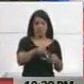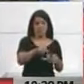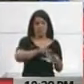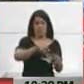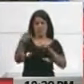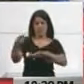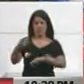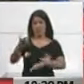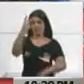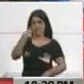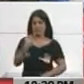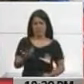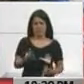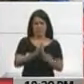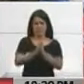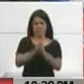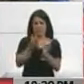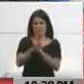No tiene sentido, ¿verdad?